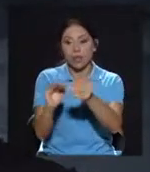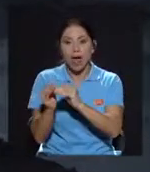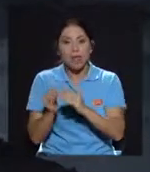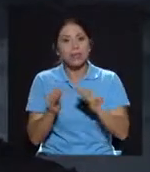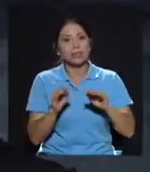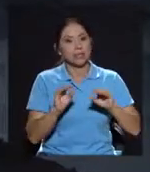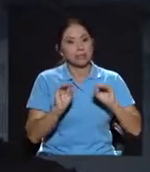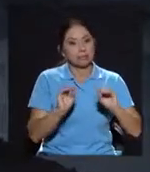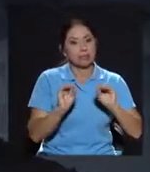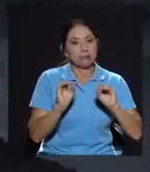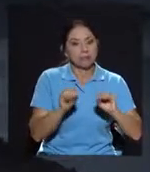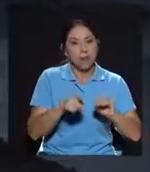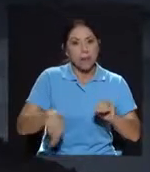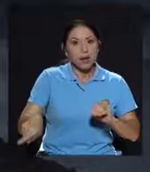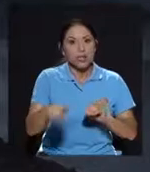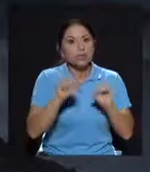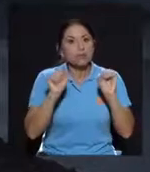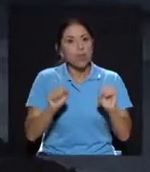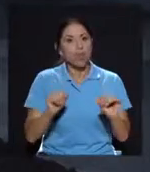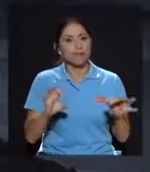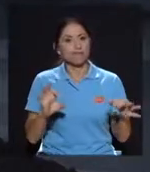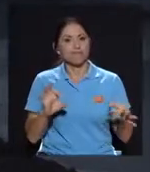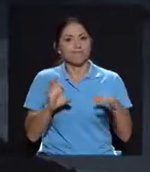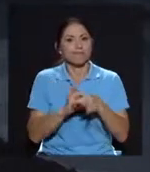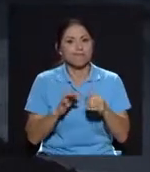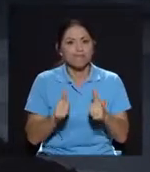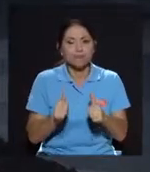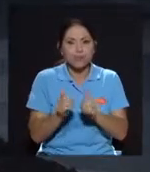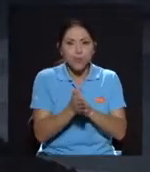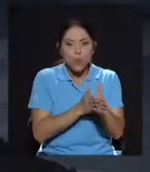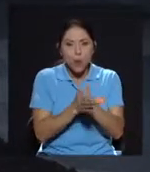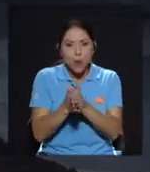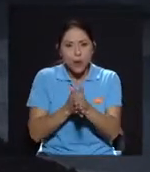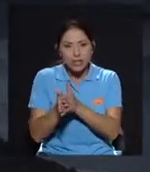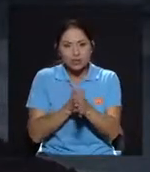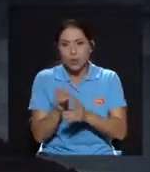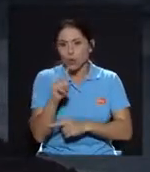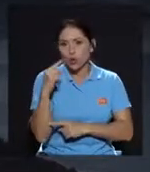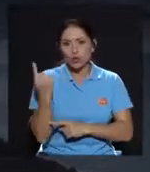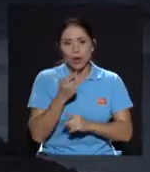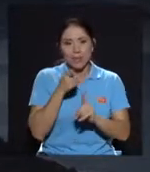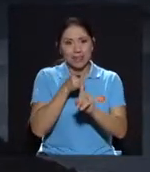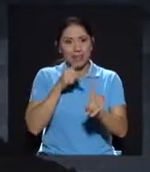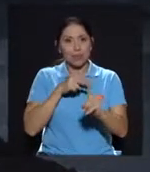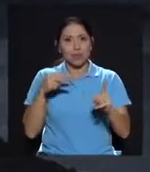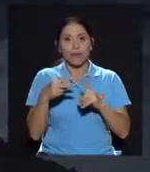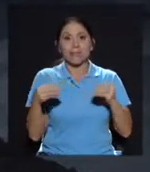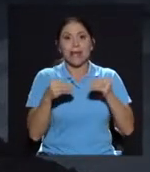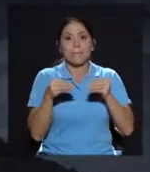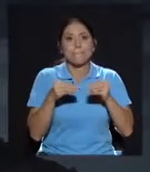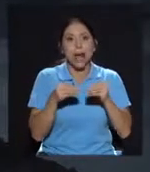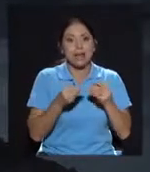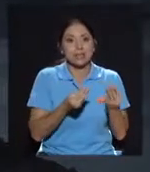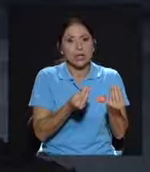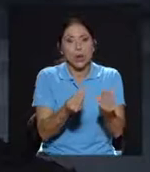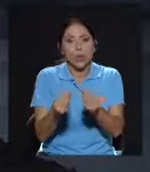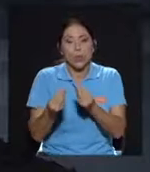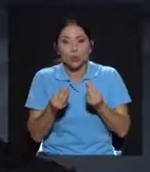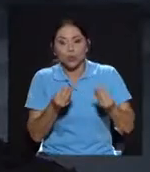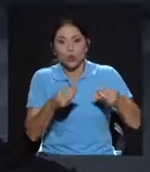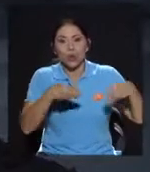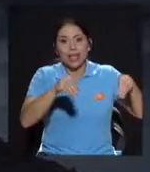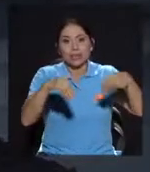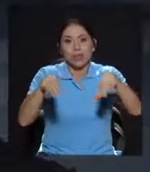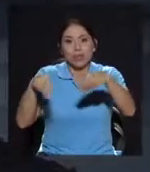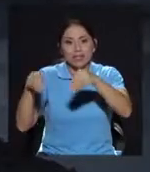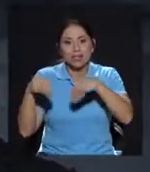no solo que el país no solo de sacar provecho desde el punto de vista generar más producción y exportaciones sino además de que eso